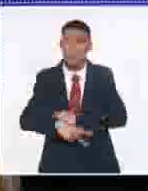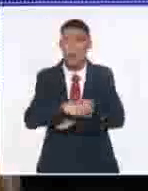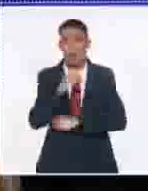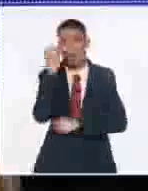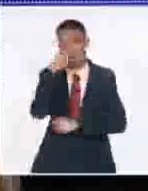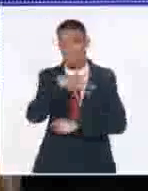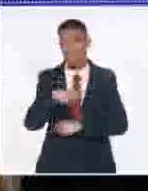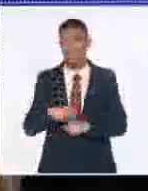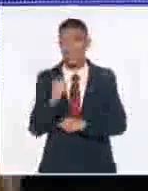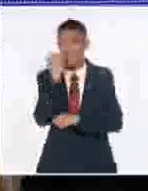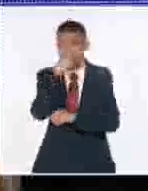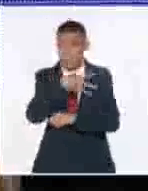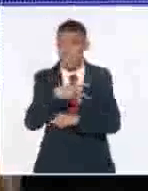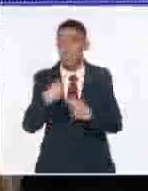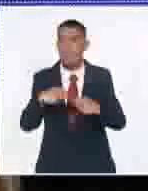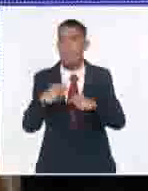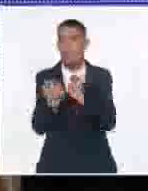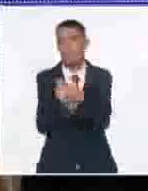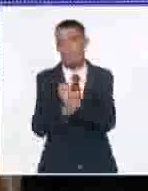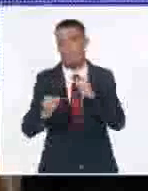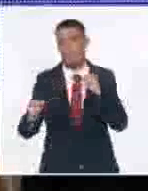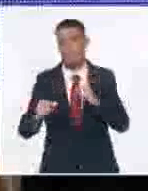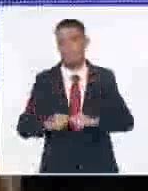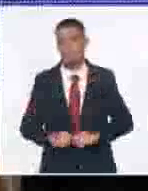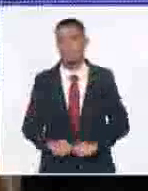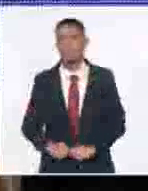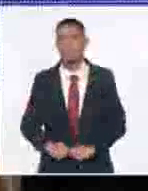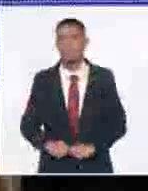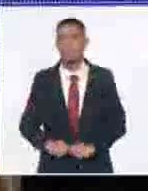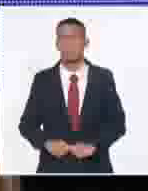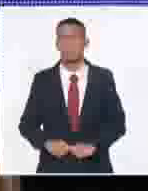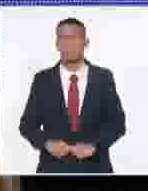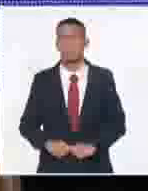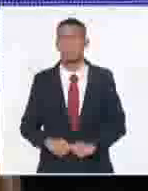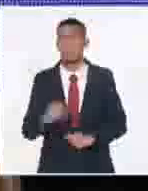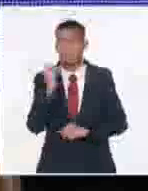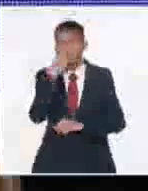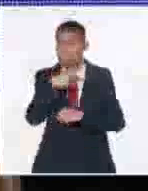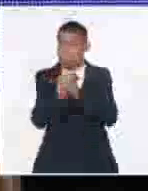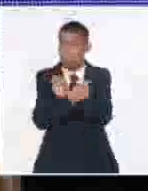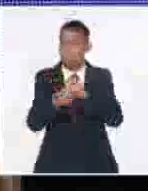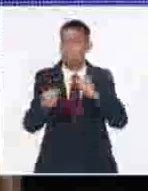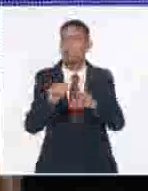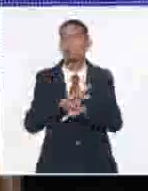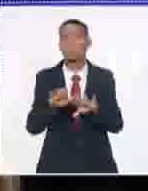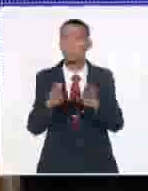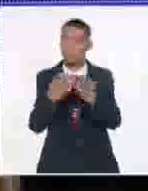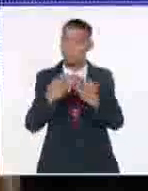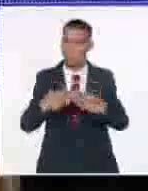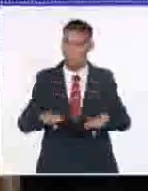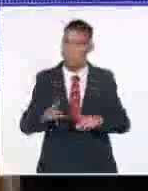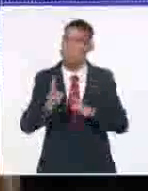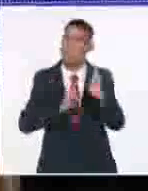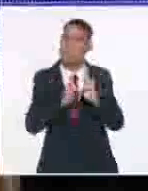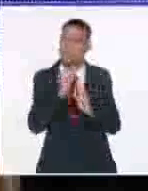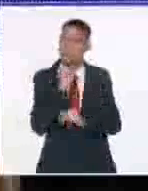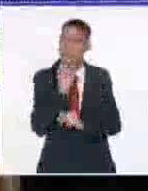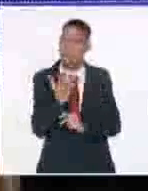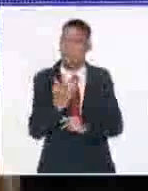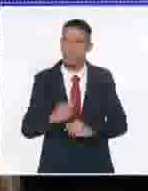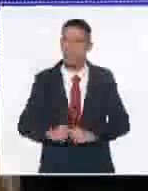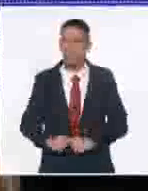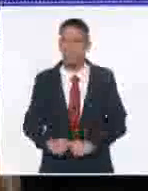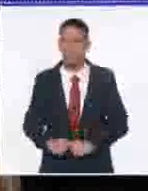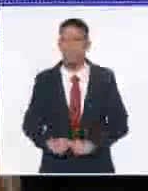voluntad soberana. Es indiscutible que frente a esta conducta